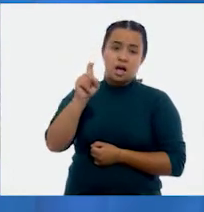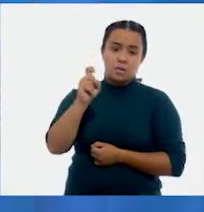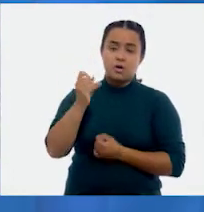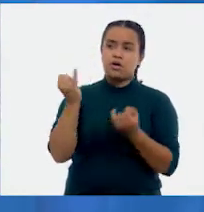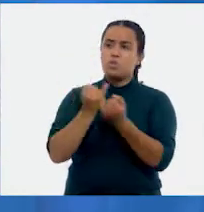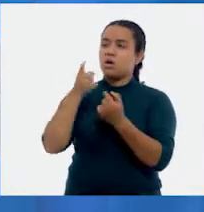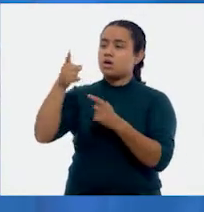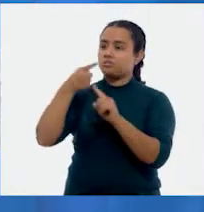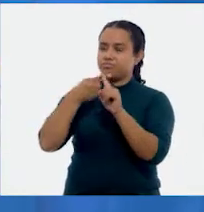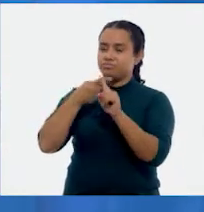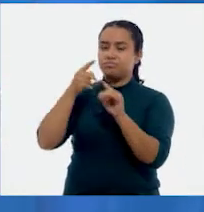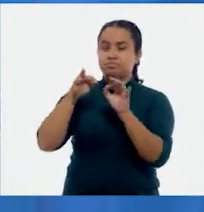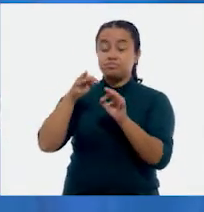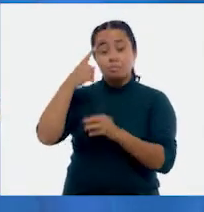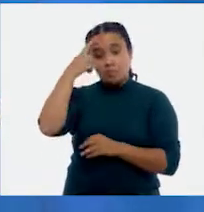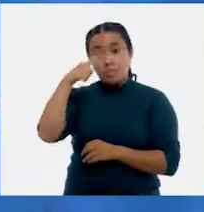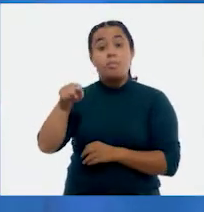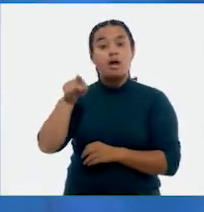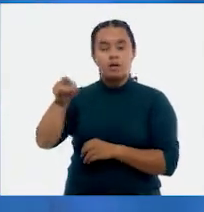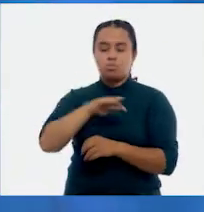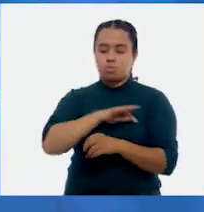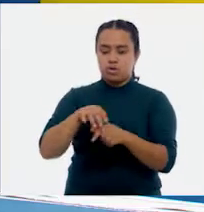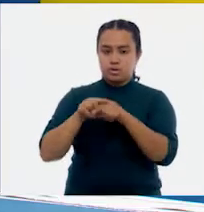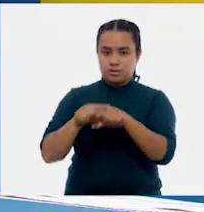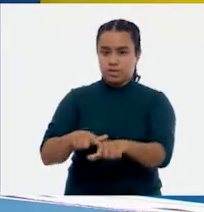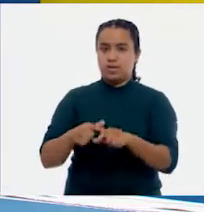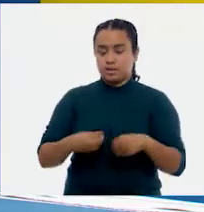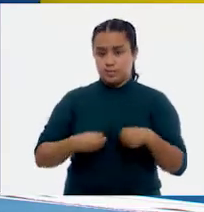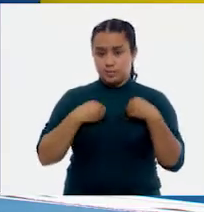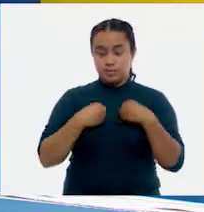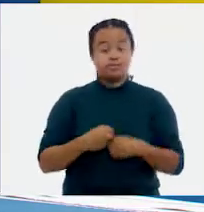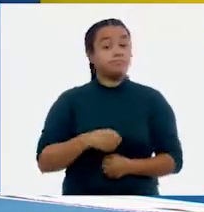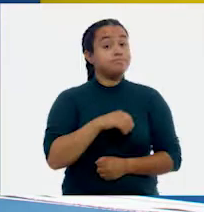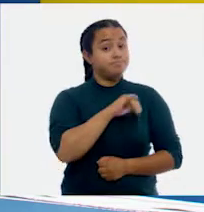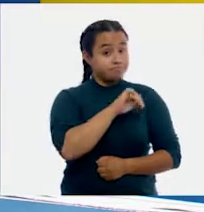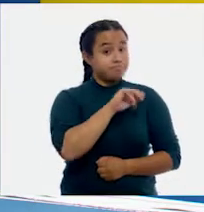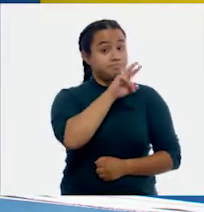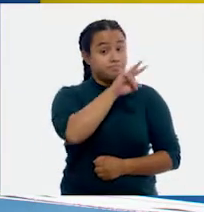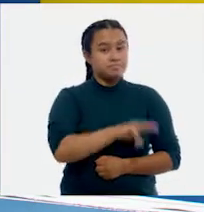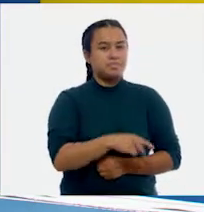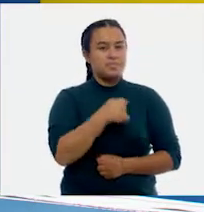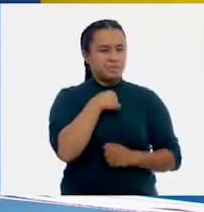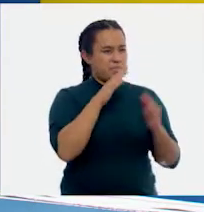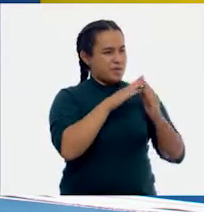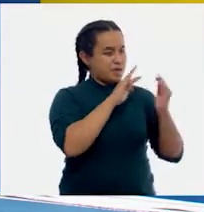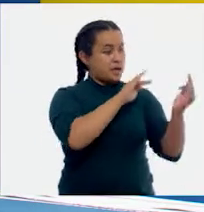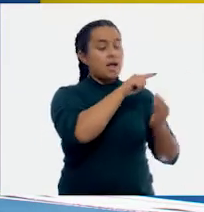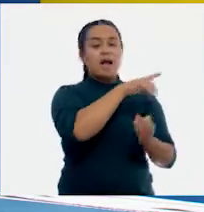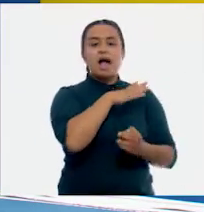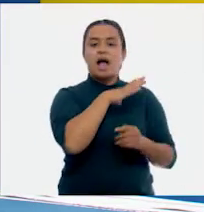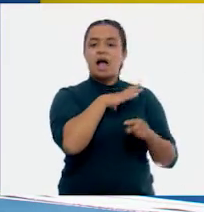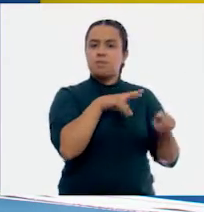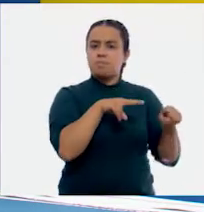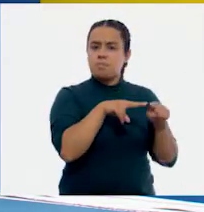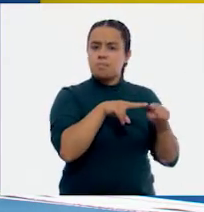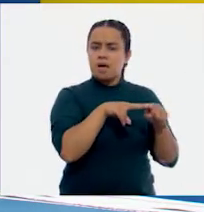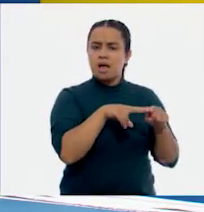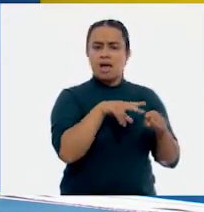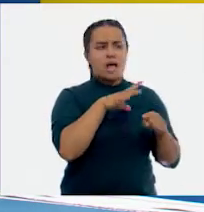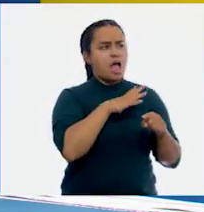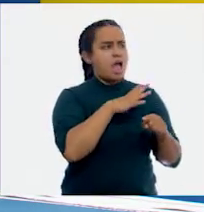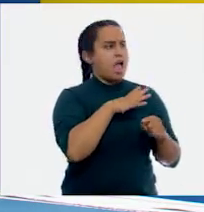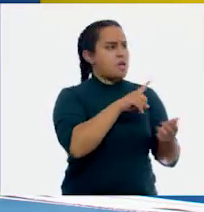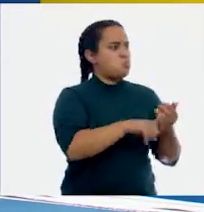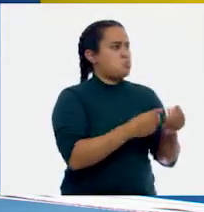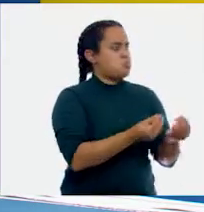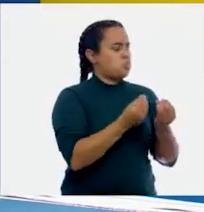adecuada para poder sobrevivir. Es cierto, maestro. De hecho, cerca de mi casa existe un parque donde hay muchas